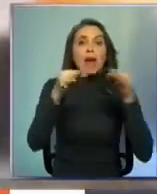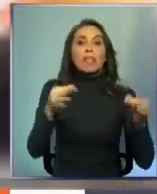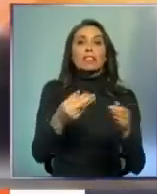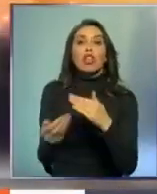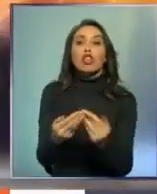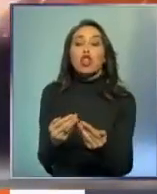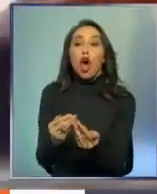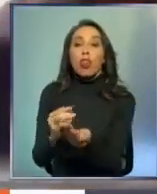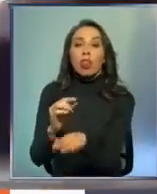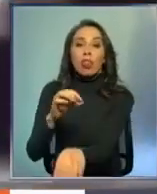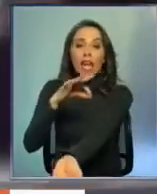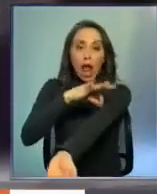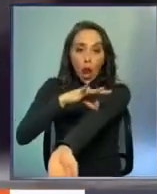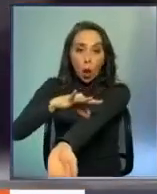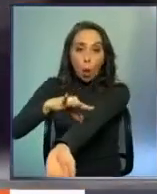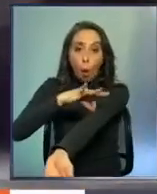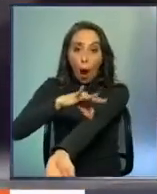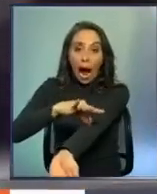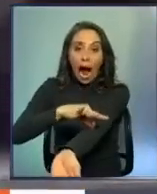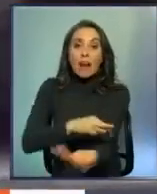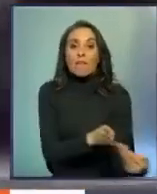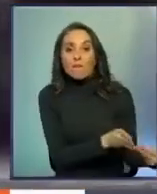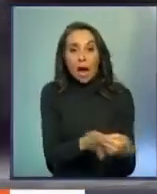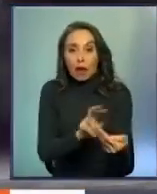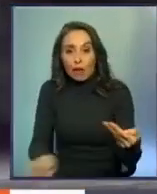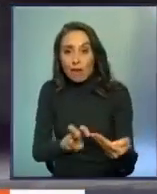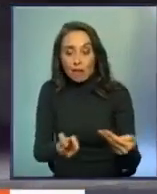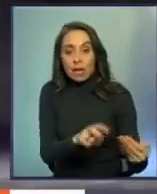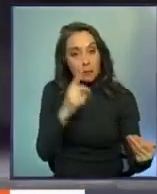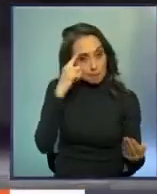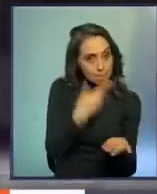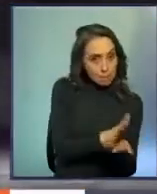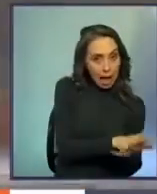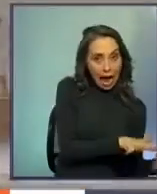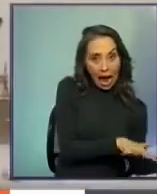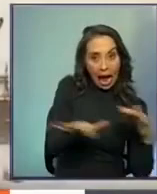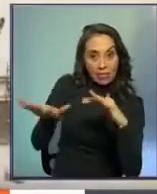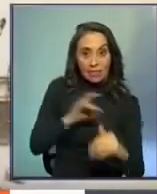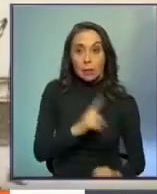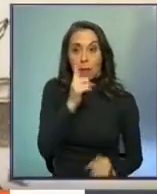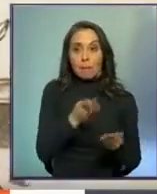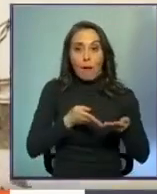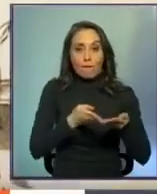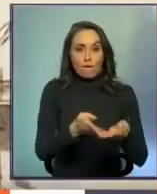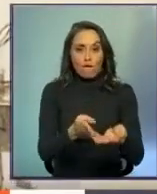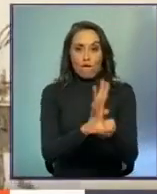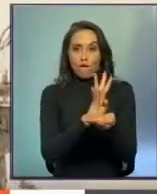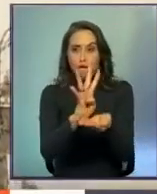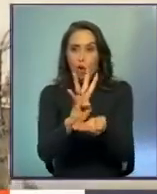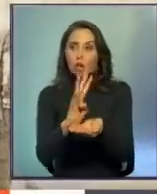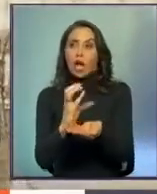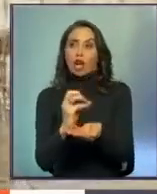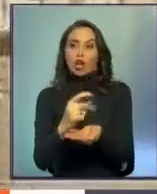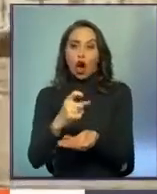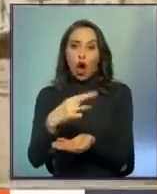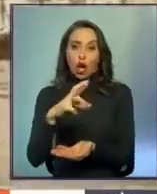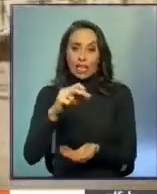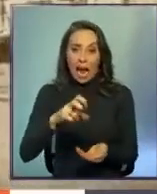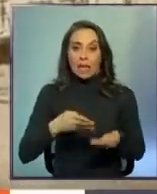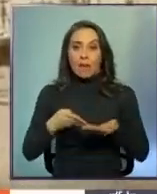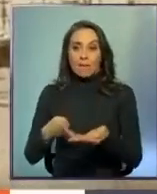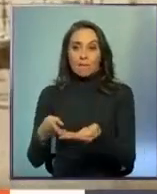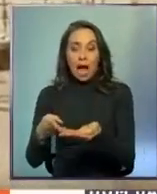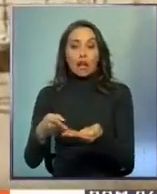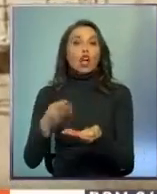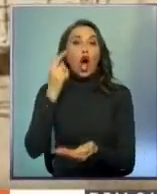desembarco. Tal como estaba planeado el ataque chileno, partió desde los buques. El blindado Cochrane y la corbeta O'Higgins